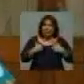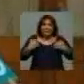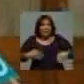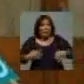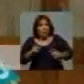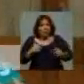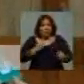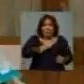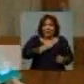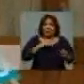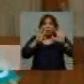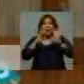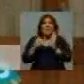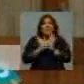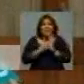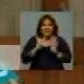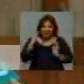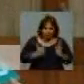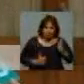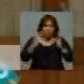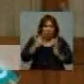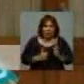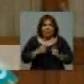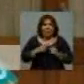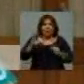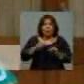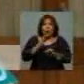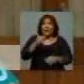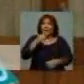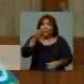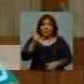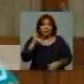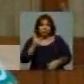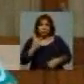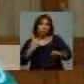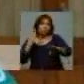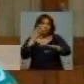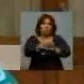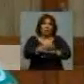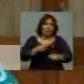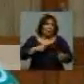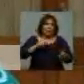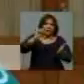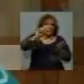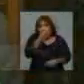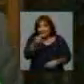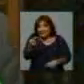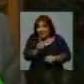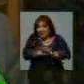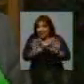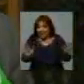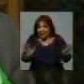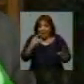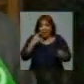también. A mí me han robado 9 veces y cuando Bordaberry hoy dijo, yo me voy a la casa del partido a votar, a firmar.